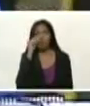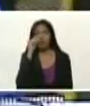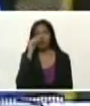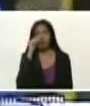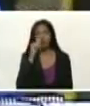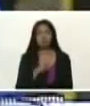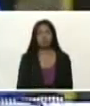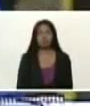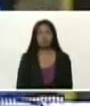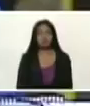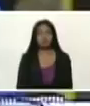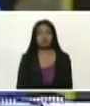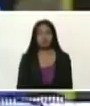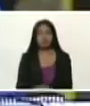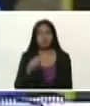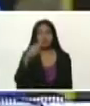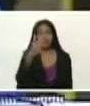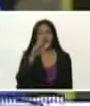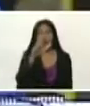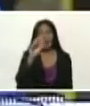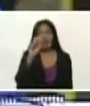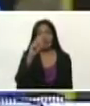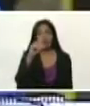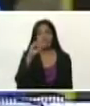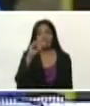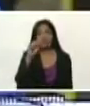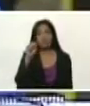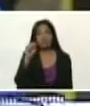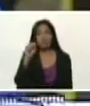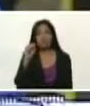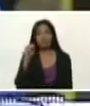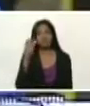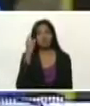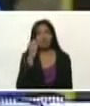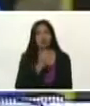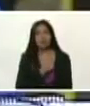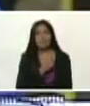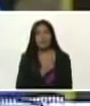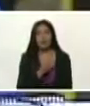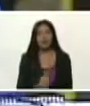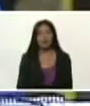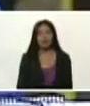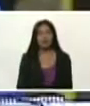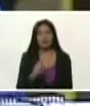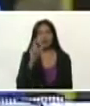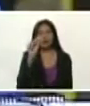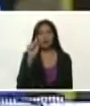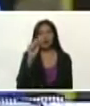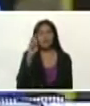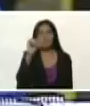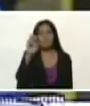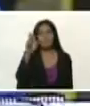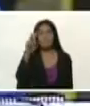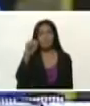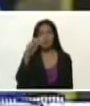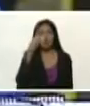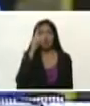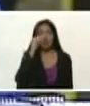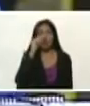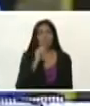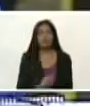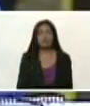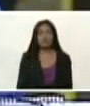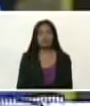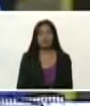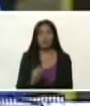Aparicio. A Gladys Arboleda, camarada. A Ramón Nava. A Alexis